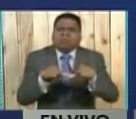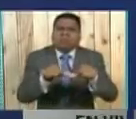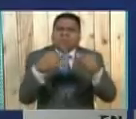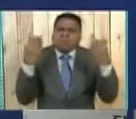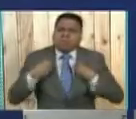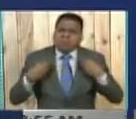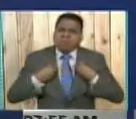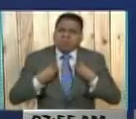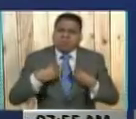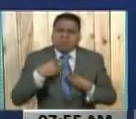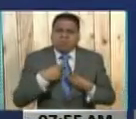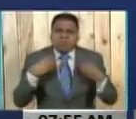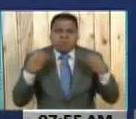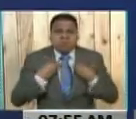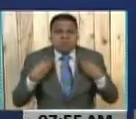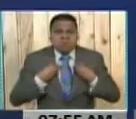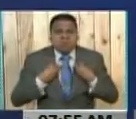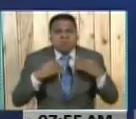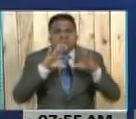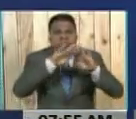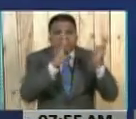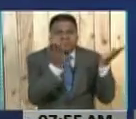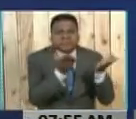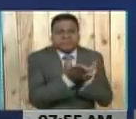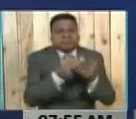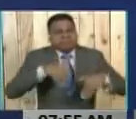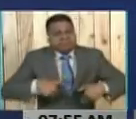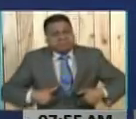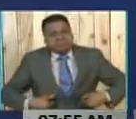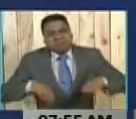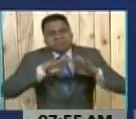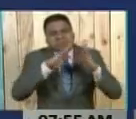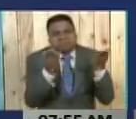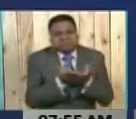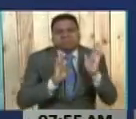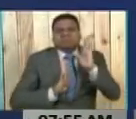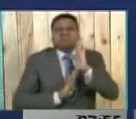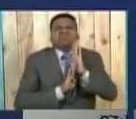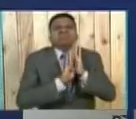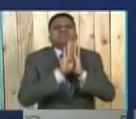Hay un gran esfuerzo en el mundo por el surgimiento de